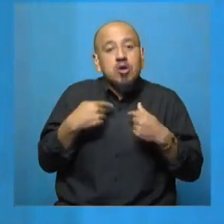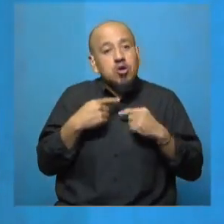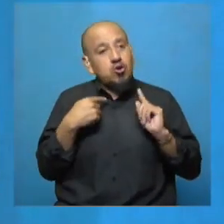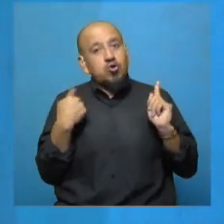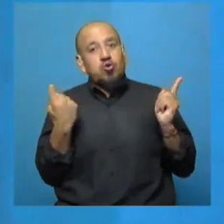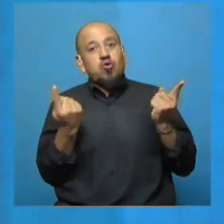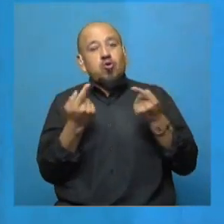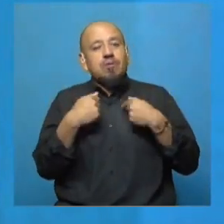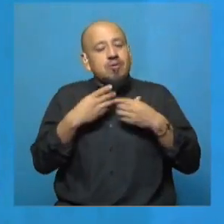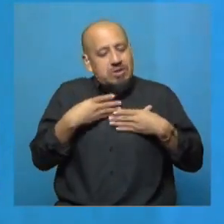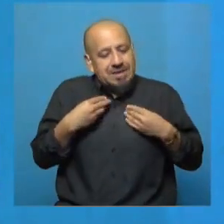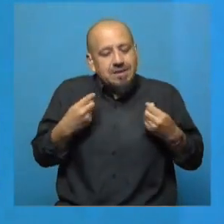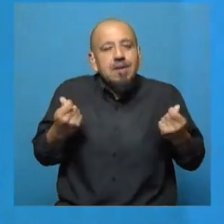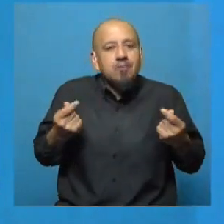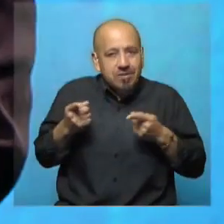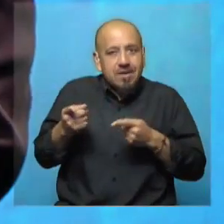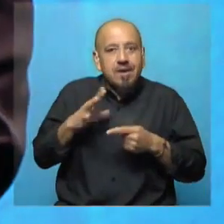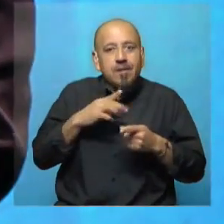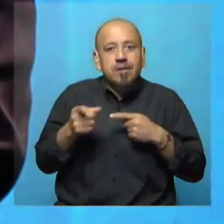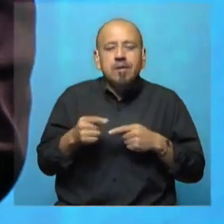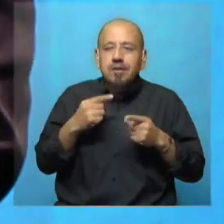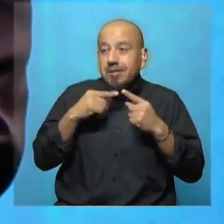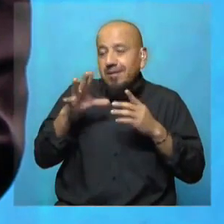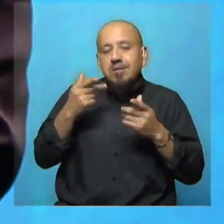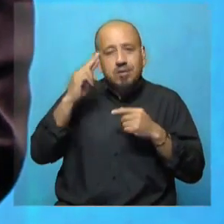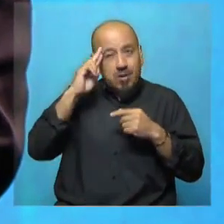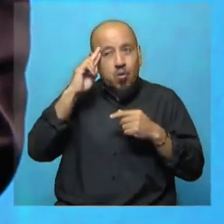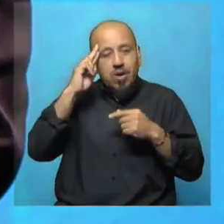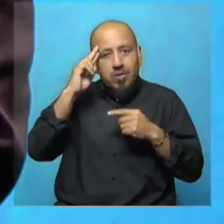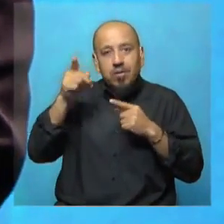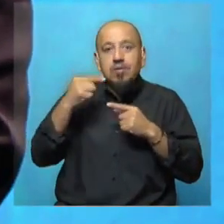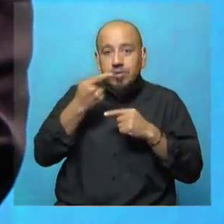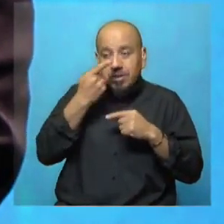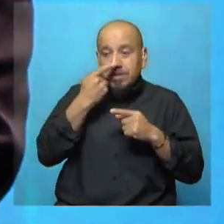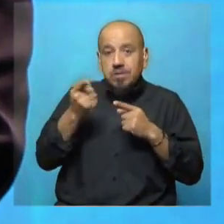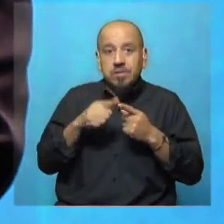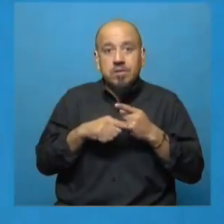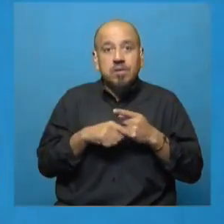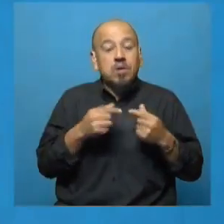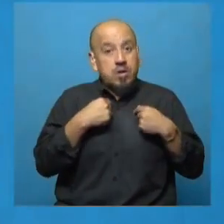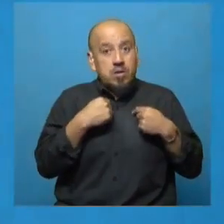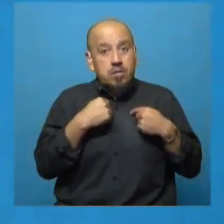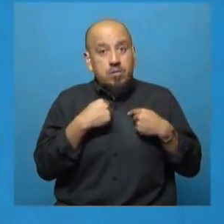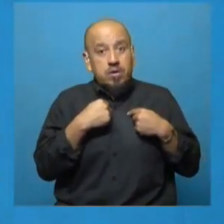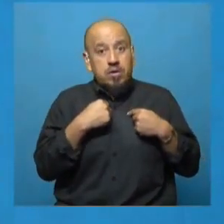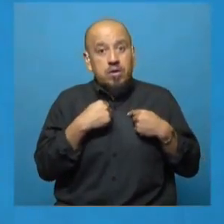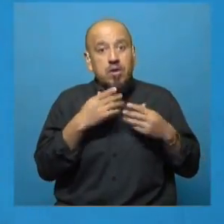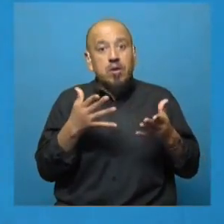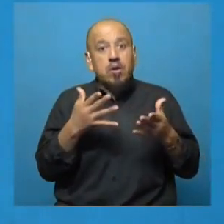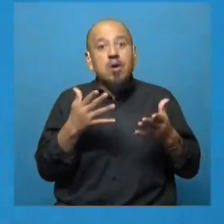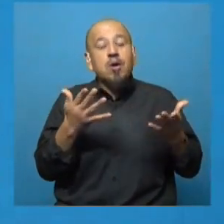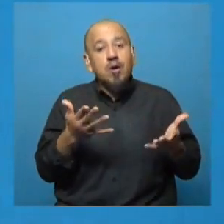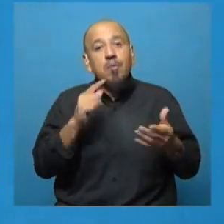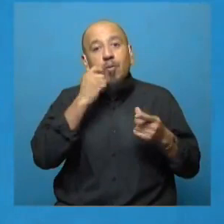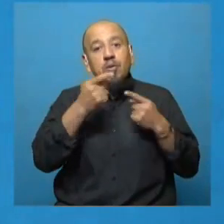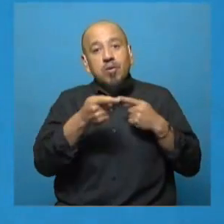nos seguimos sintiendo parte es un poco así en realidad no que eso es interesante me dice me